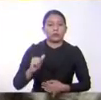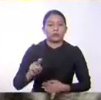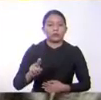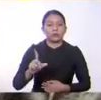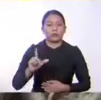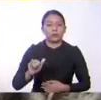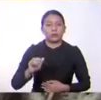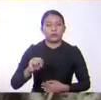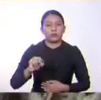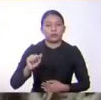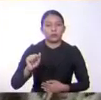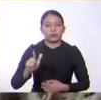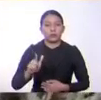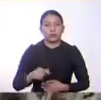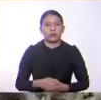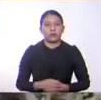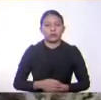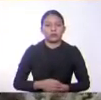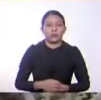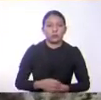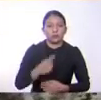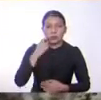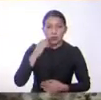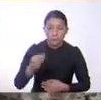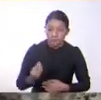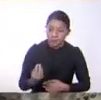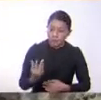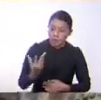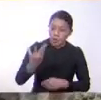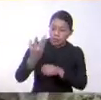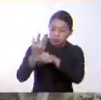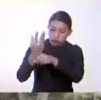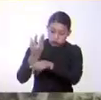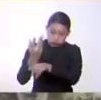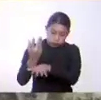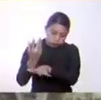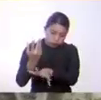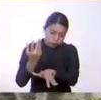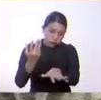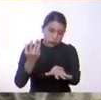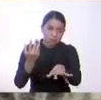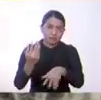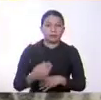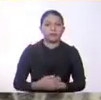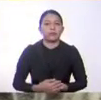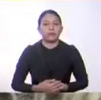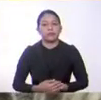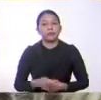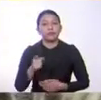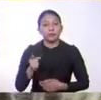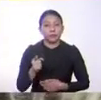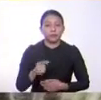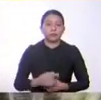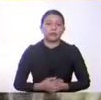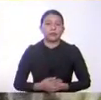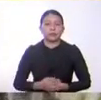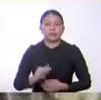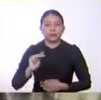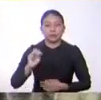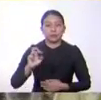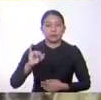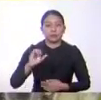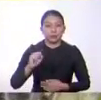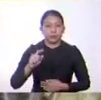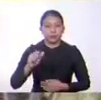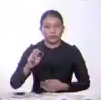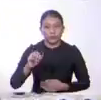está al final de la raíz, que también es llamado apical radical. Los meristemos primarios comprenden